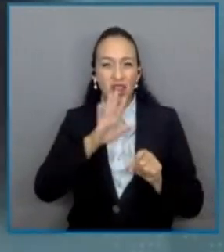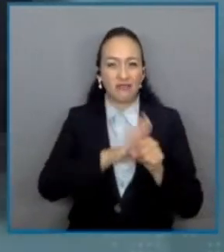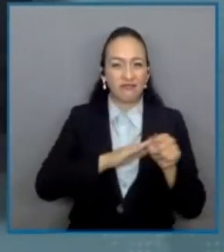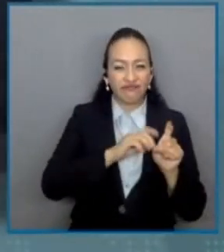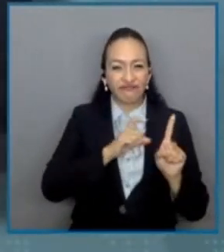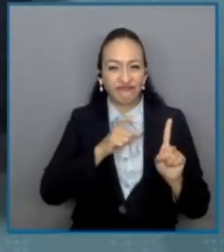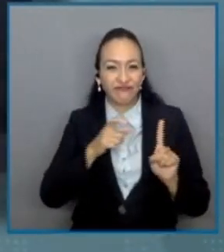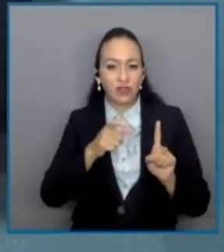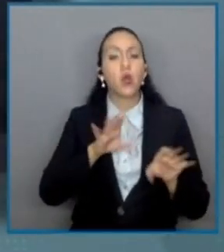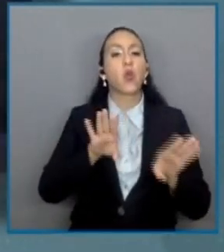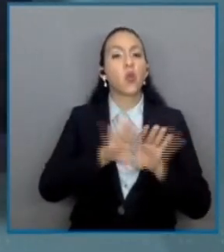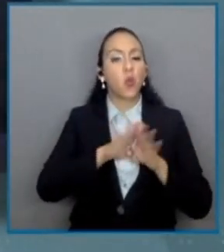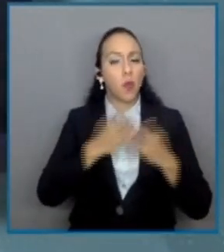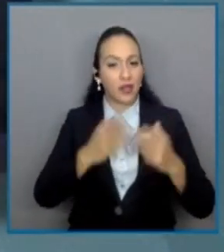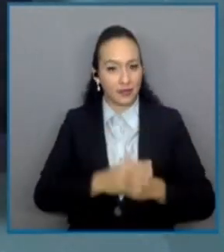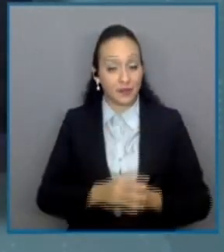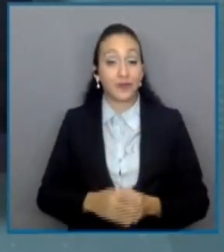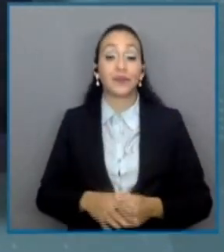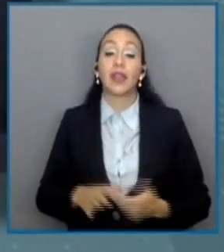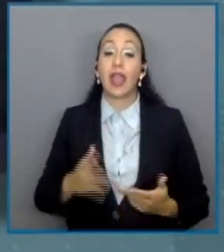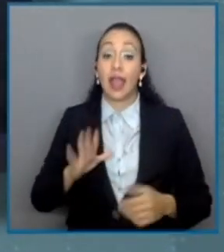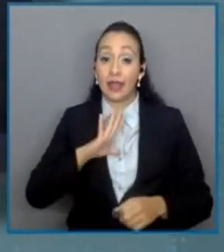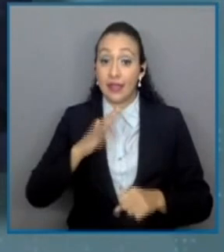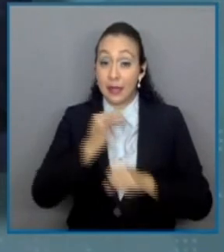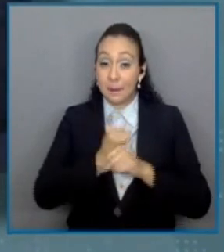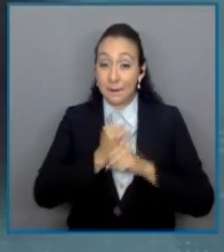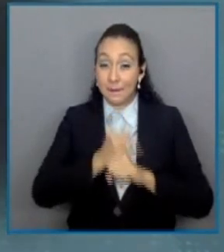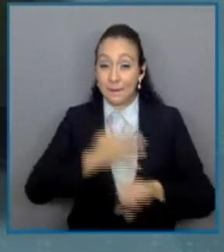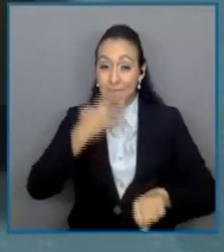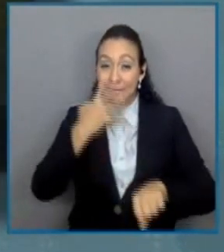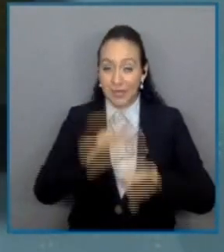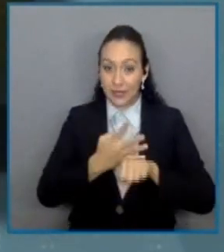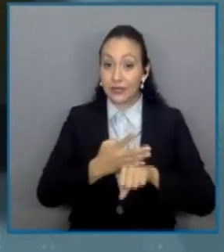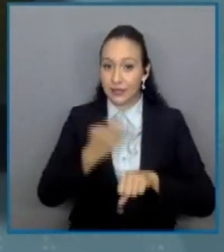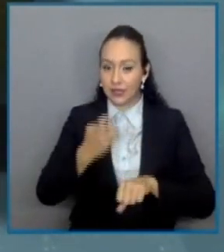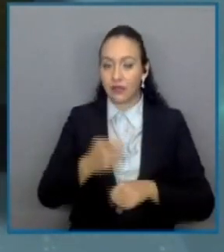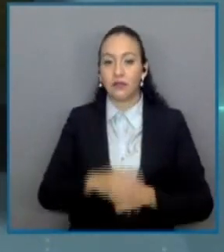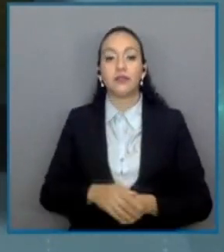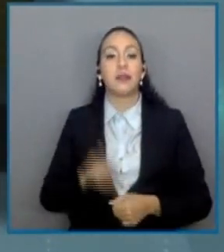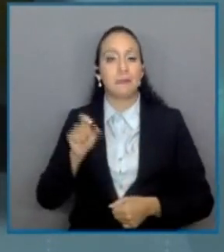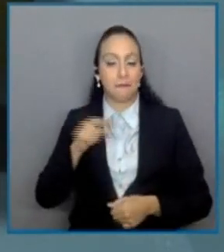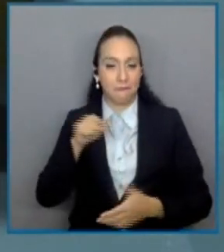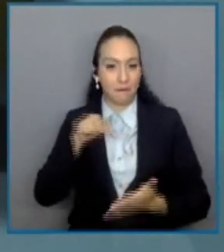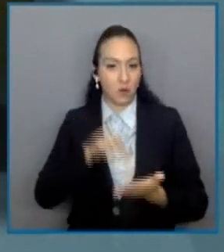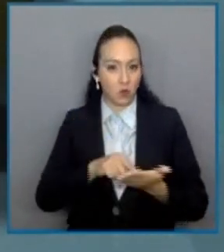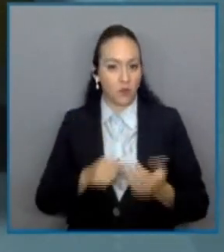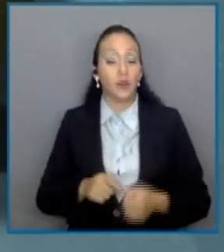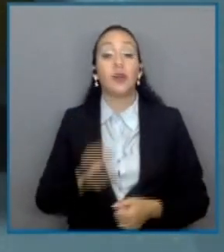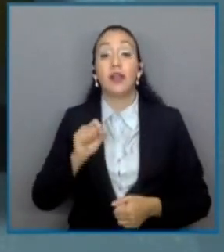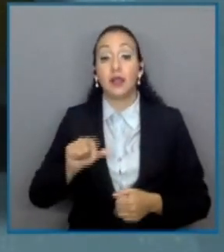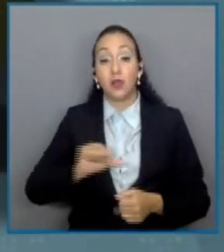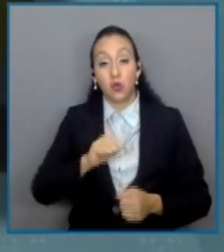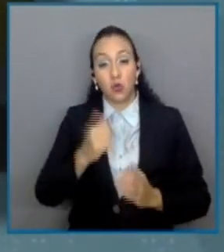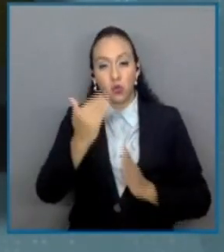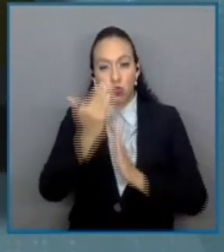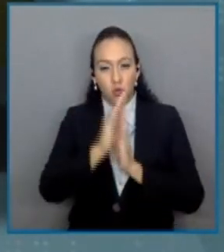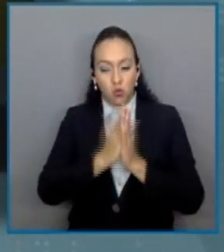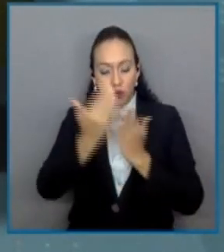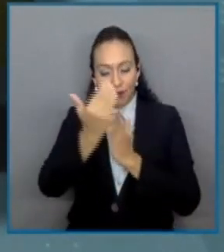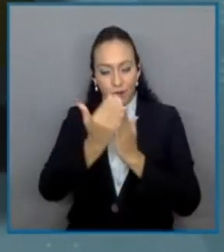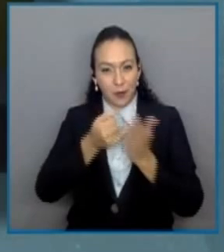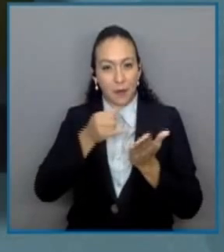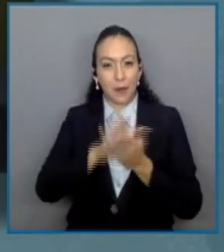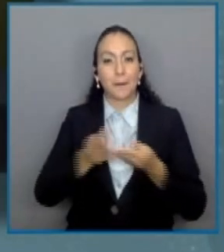civil sobre la investigación y sanción de este delito en la entidad. También se presentó el Manual de Buenas Prácticas para la Prevención